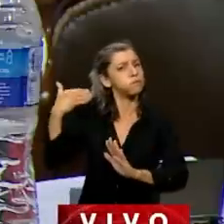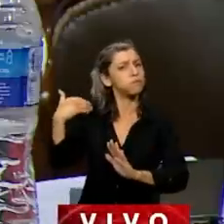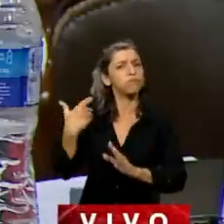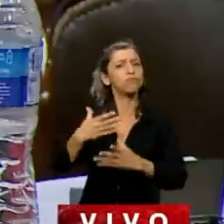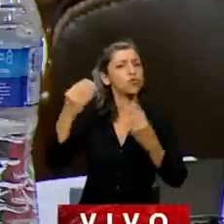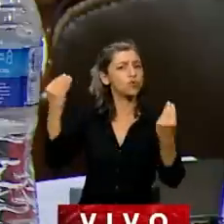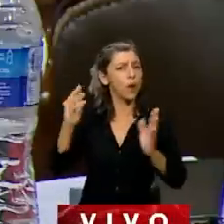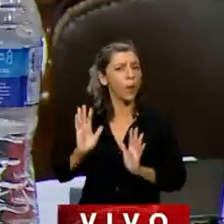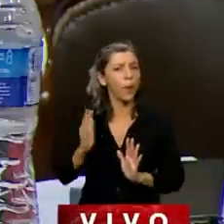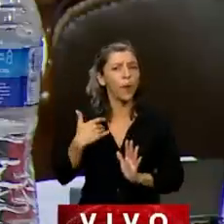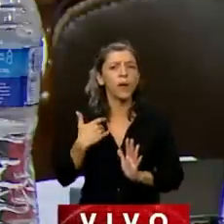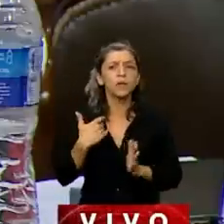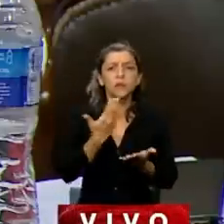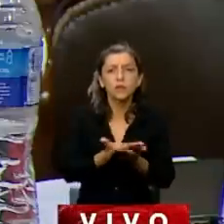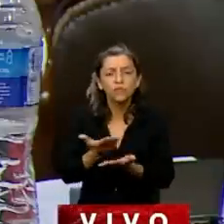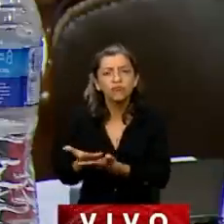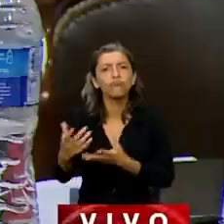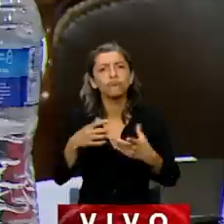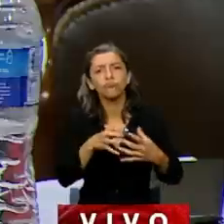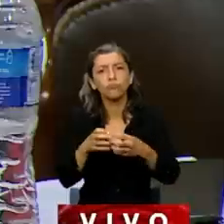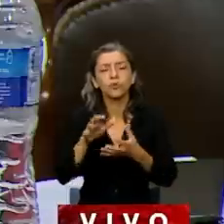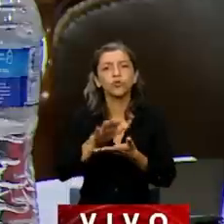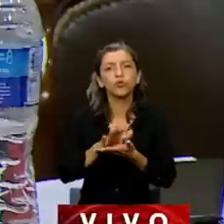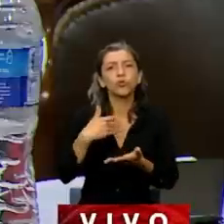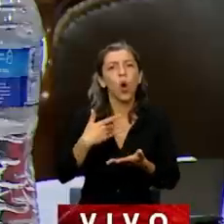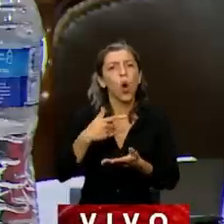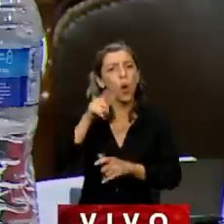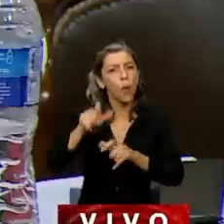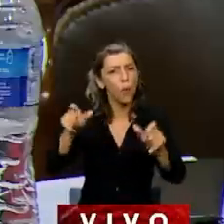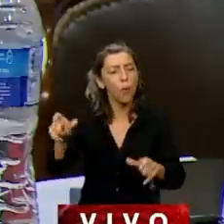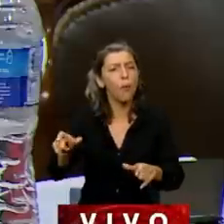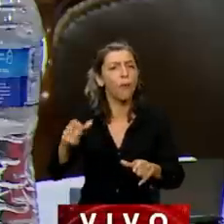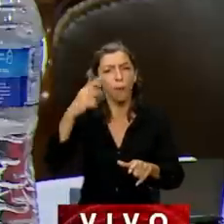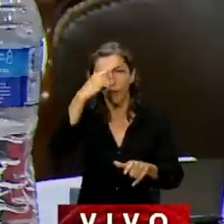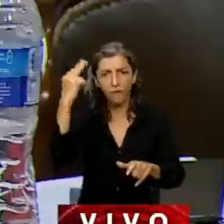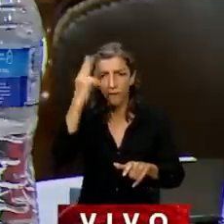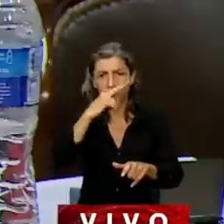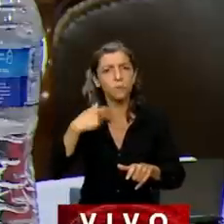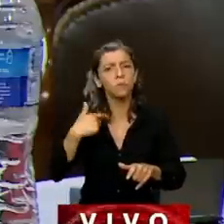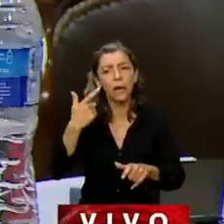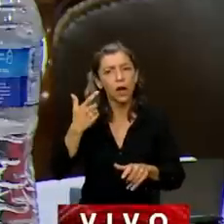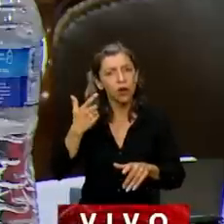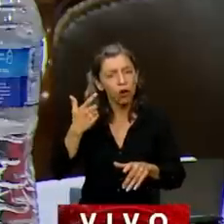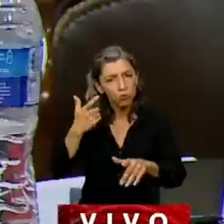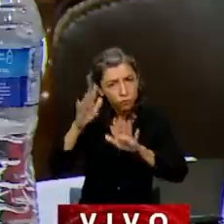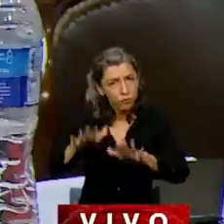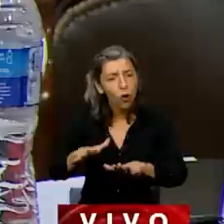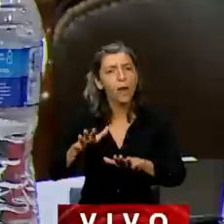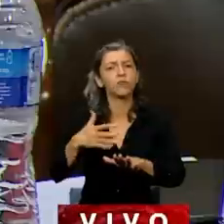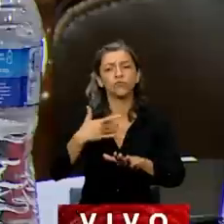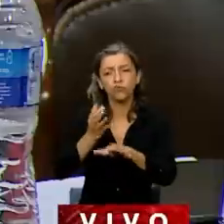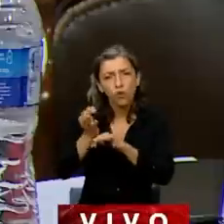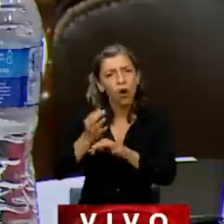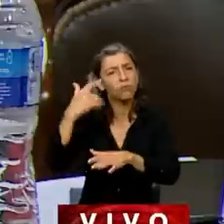formación de enfermeros. Creo que siempre ha sido esto muy importante. Pero la